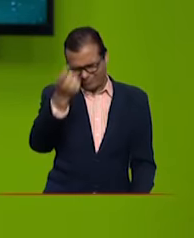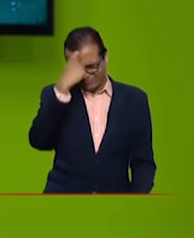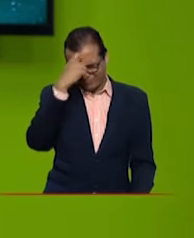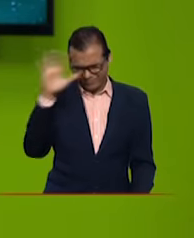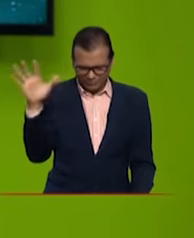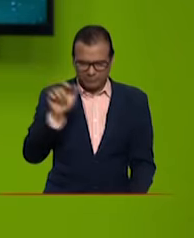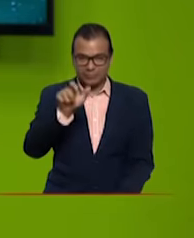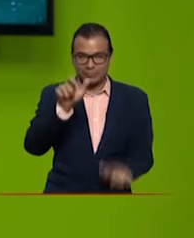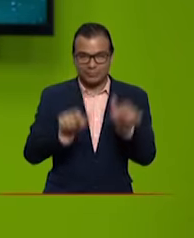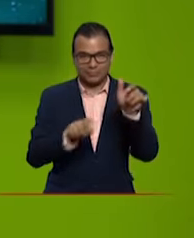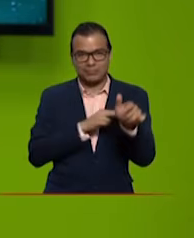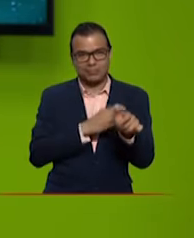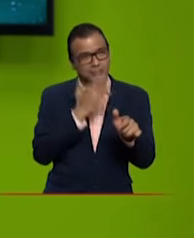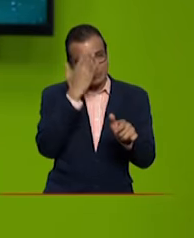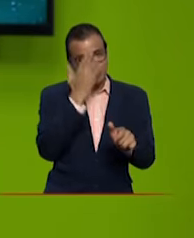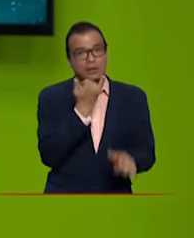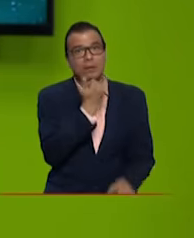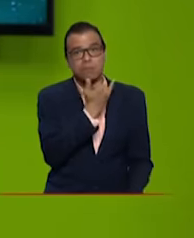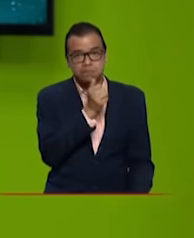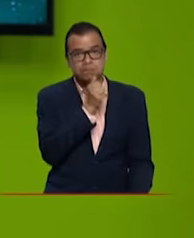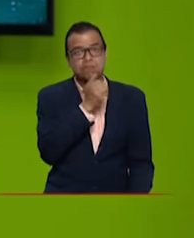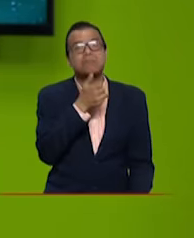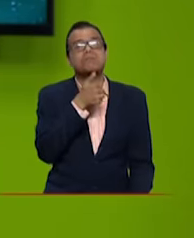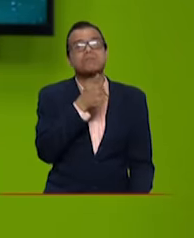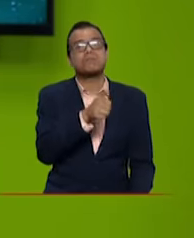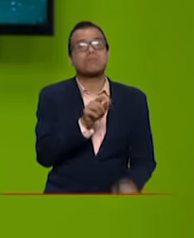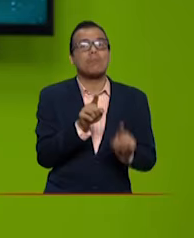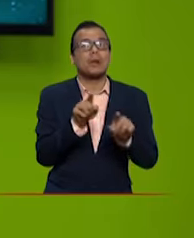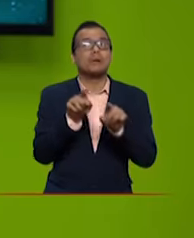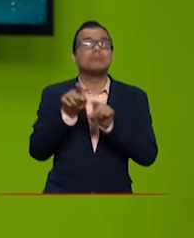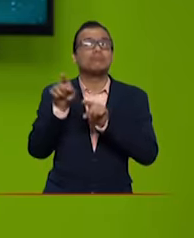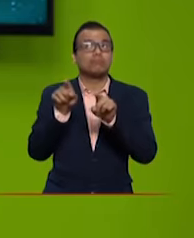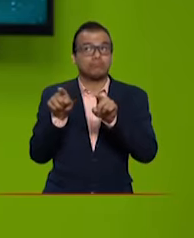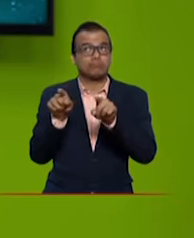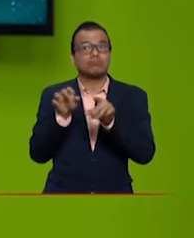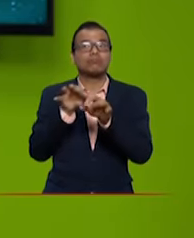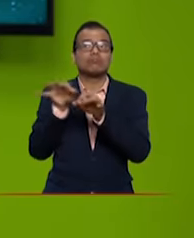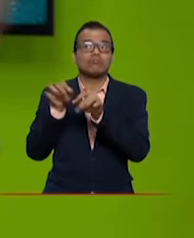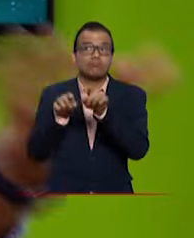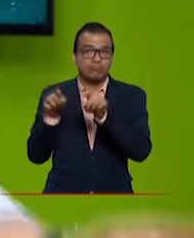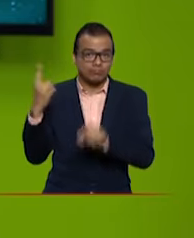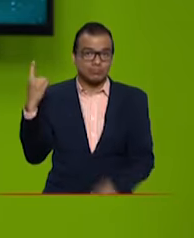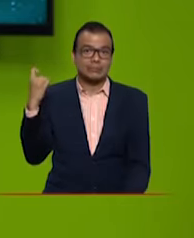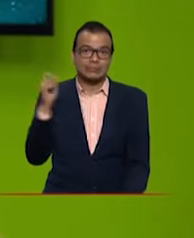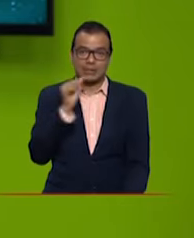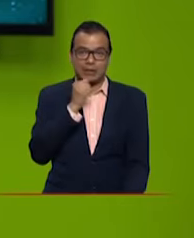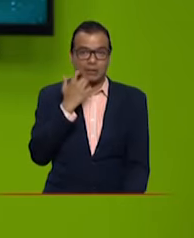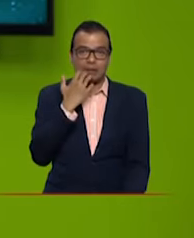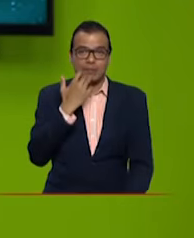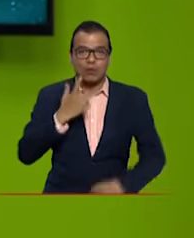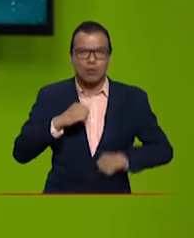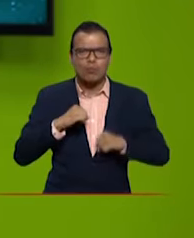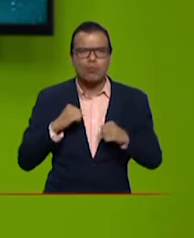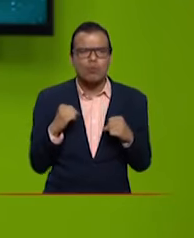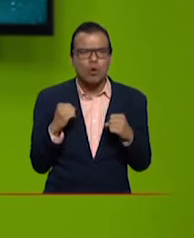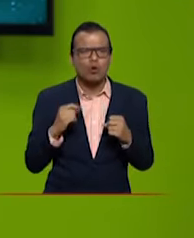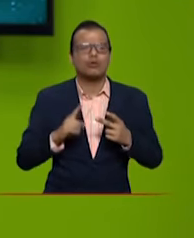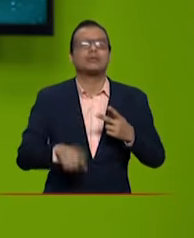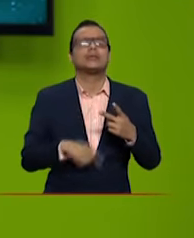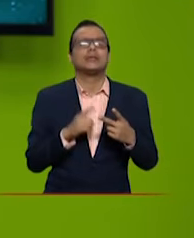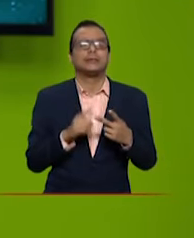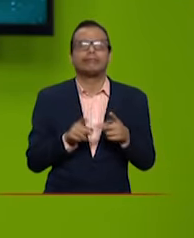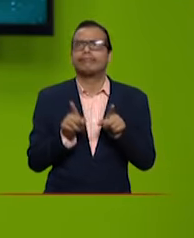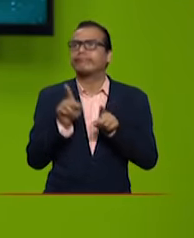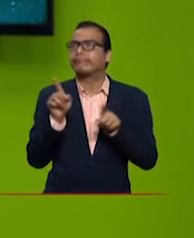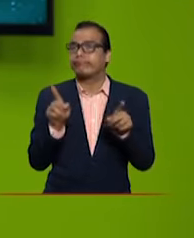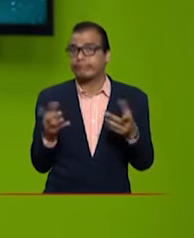somos ricos en agua, pero que es un recurso que ustedes ven que en otras partes escasean. Vemos la situación en Bogotá, vemos la situación en